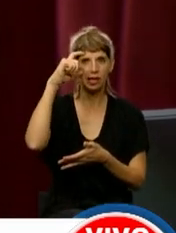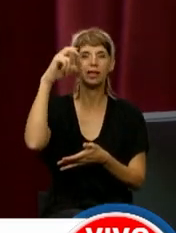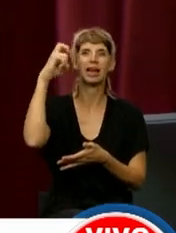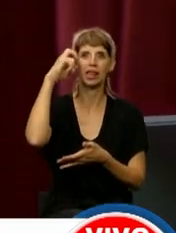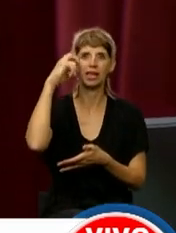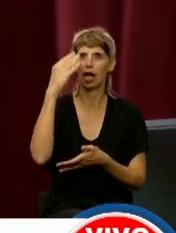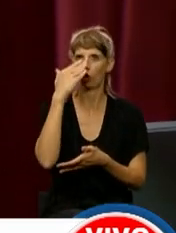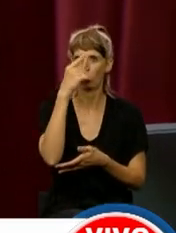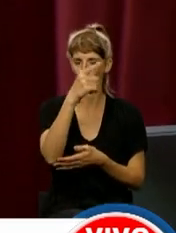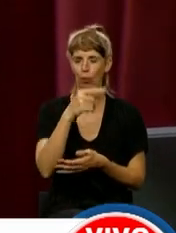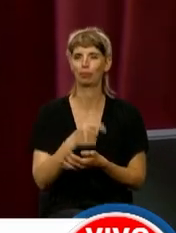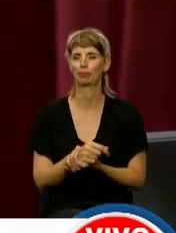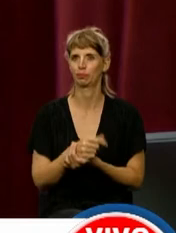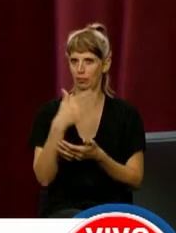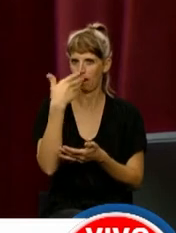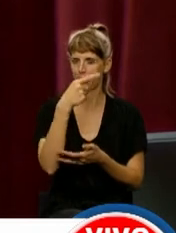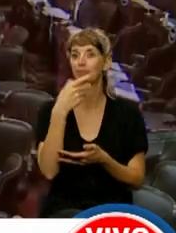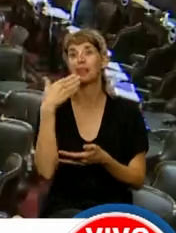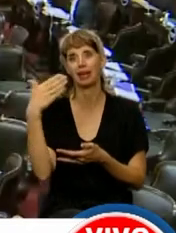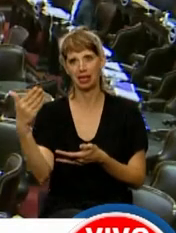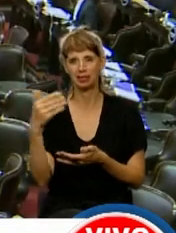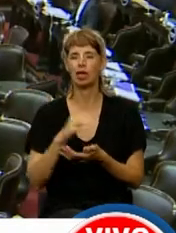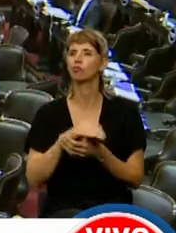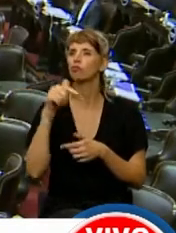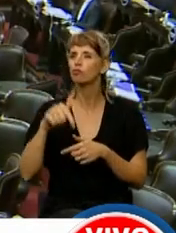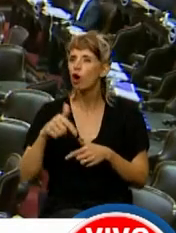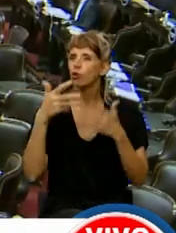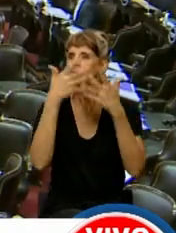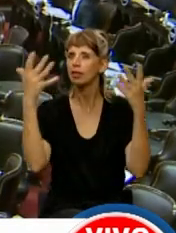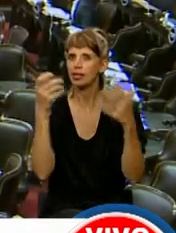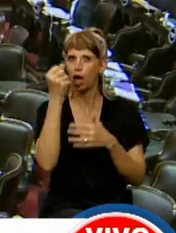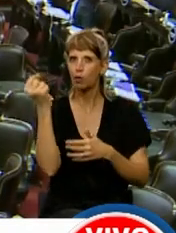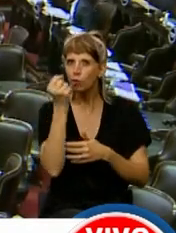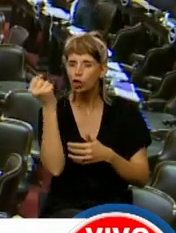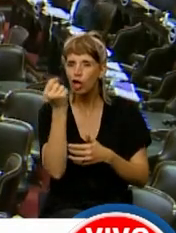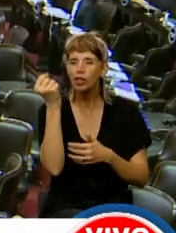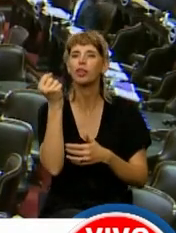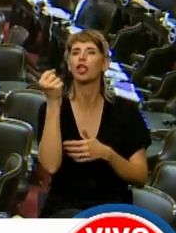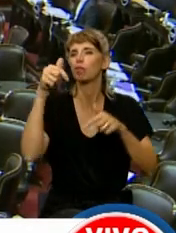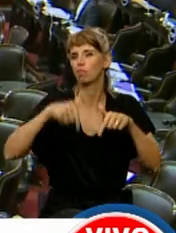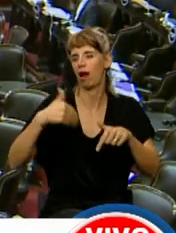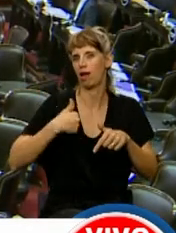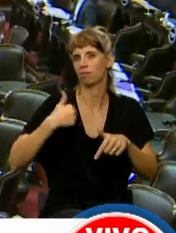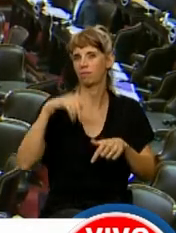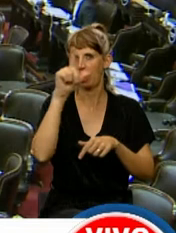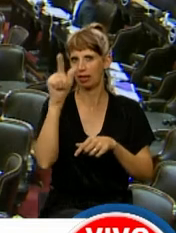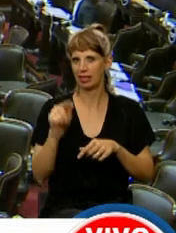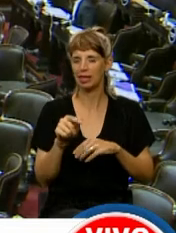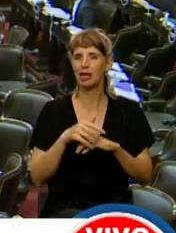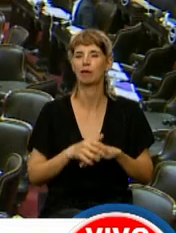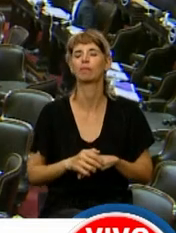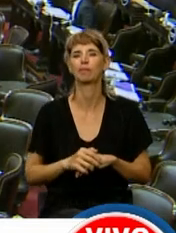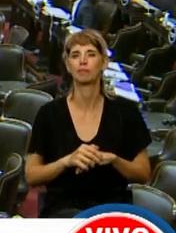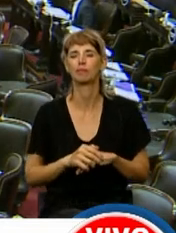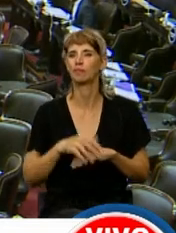palabra gracias presidente un día muy importante para este país estamos tratando